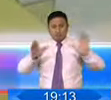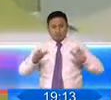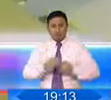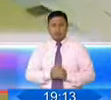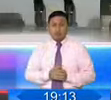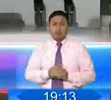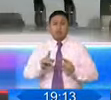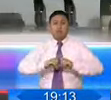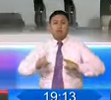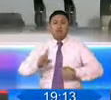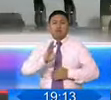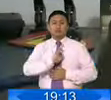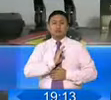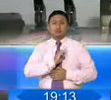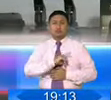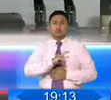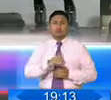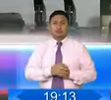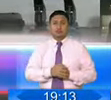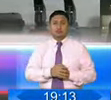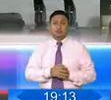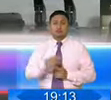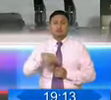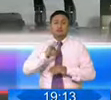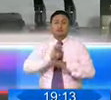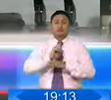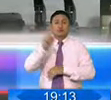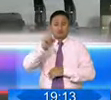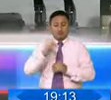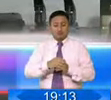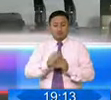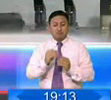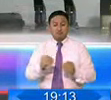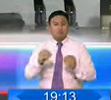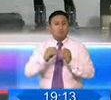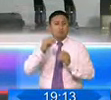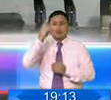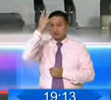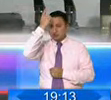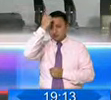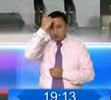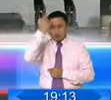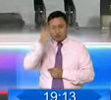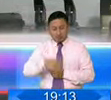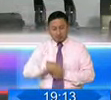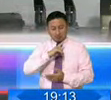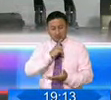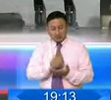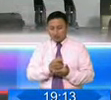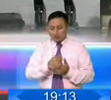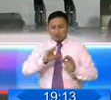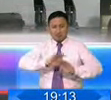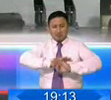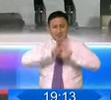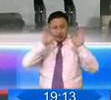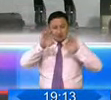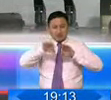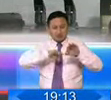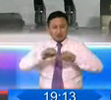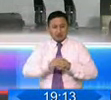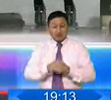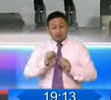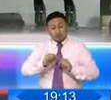manera técnica. El país va a necesitar endeudamiento adicional. Eso hay que aclararlo y decirlo y ser sensato en